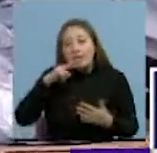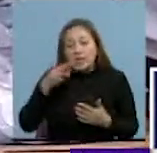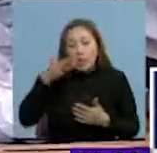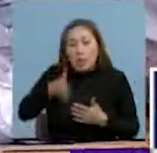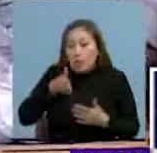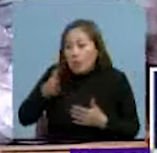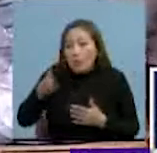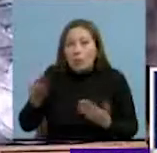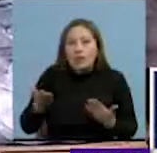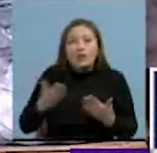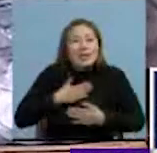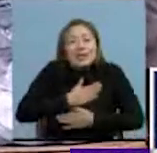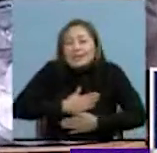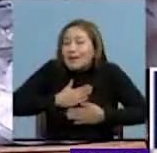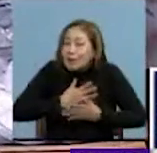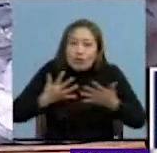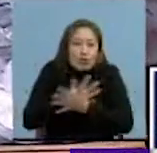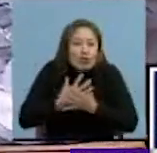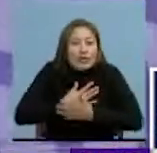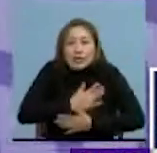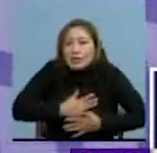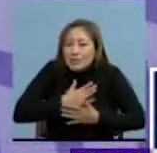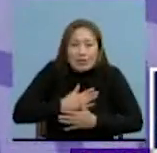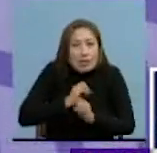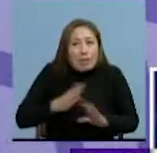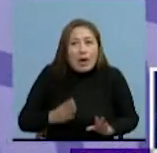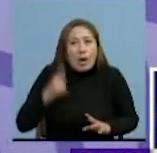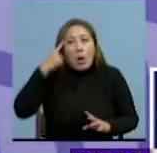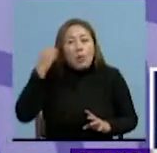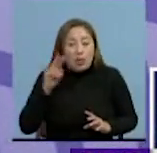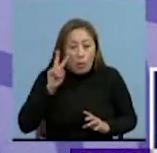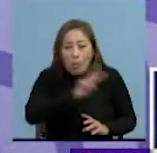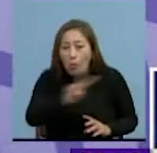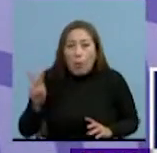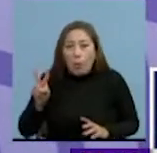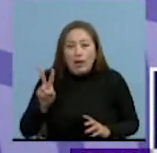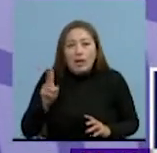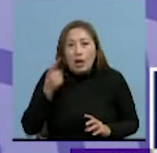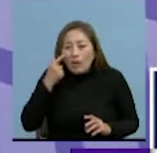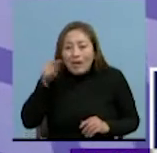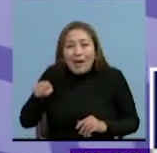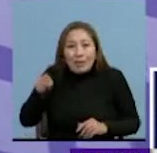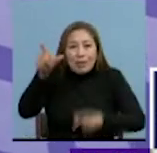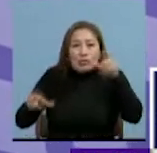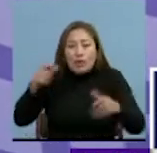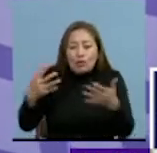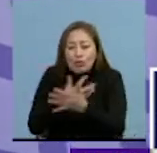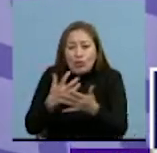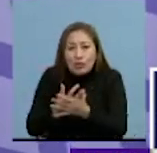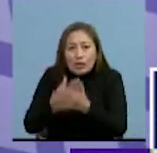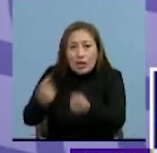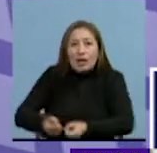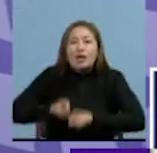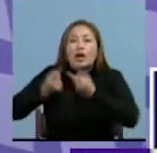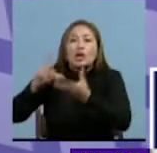ellos. Entonces causa mucho dolor y conmueve mucho. Porque vos los ves y los ves padeciendo. Los ves ahí que le dan una mano